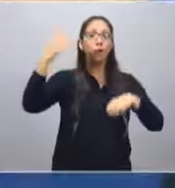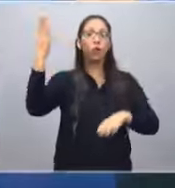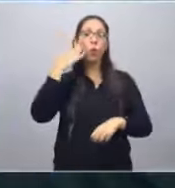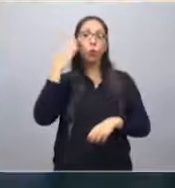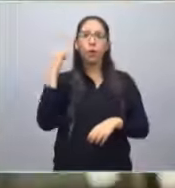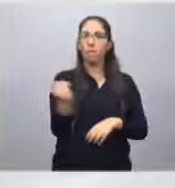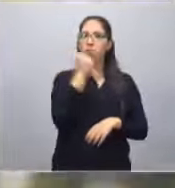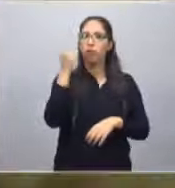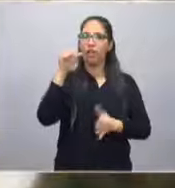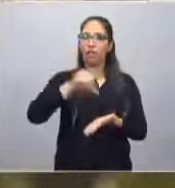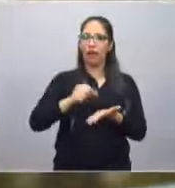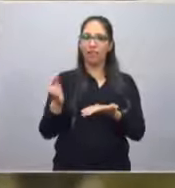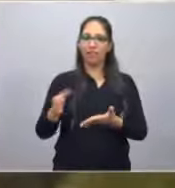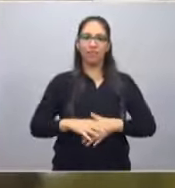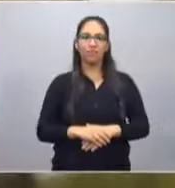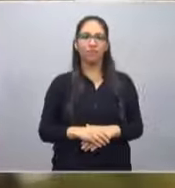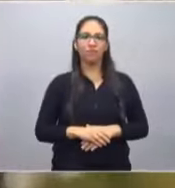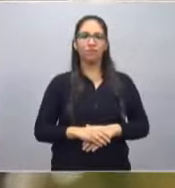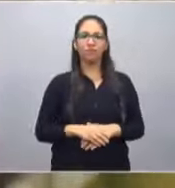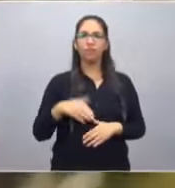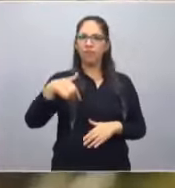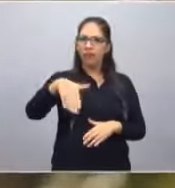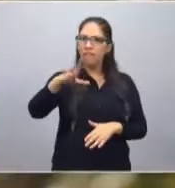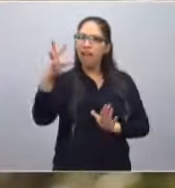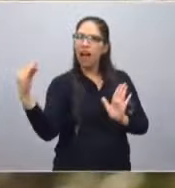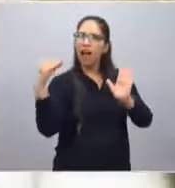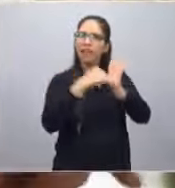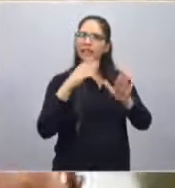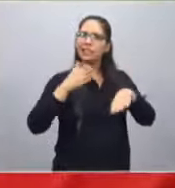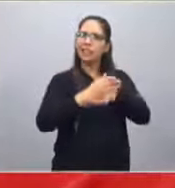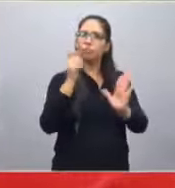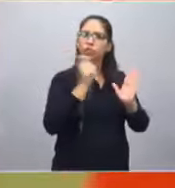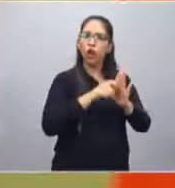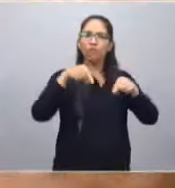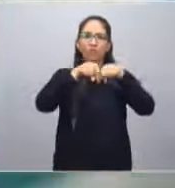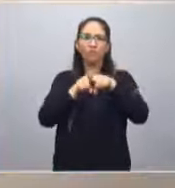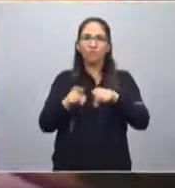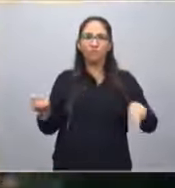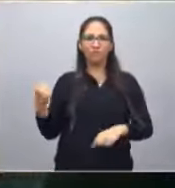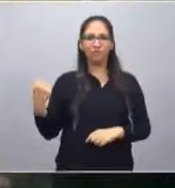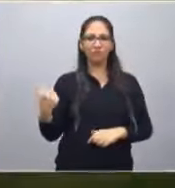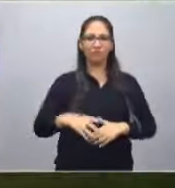del país te vas a poder anotar acá truco